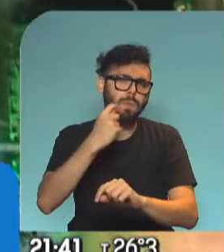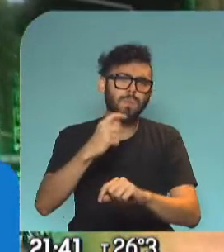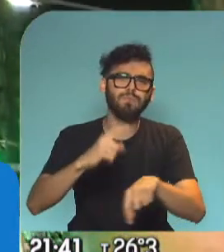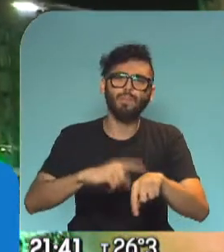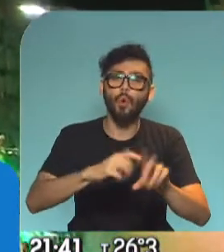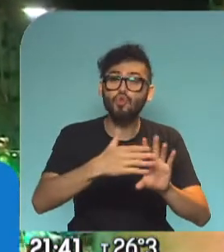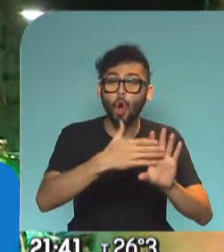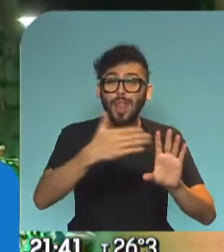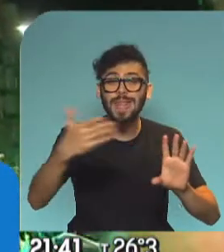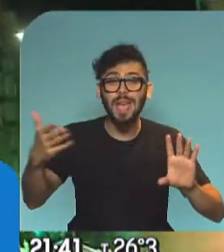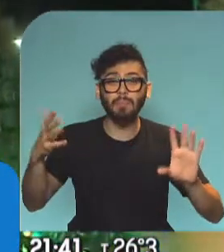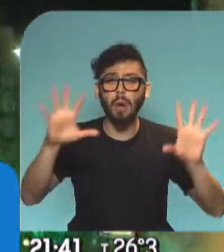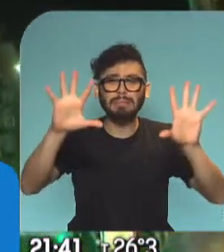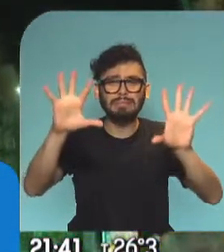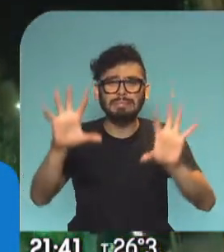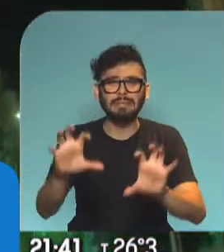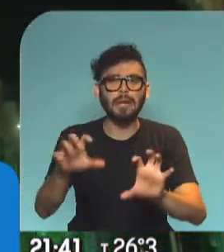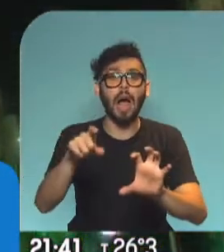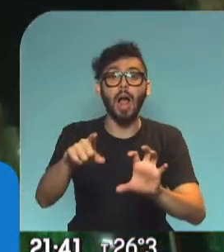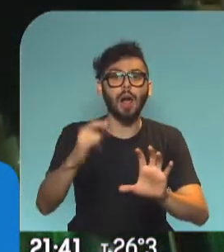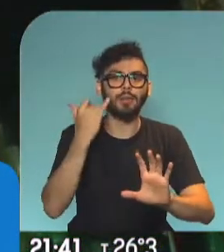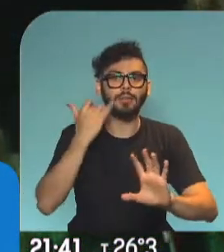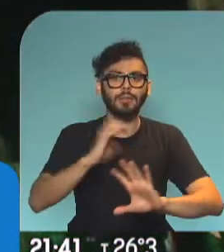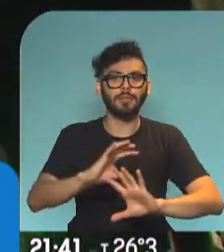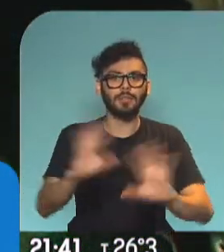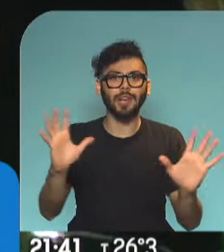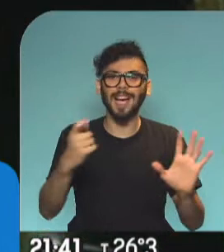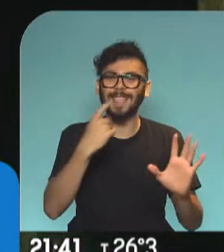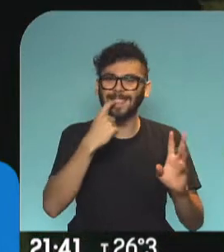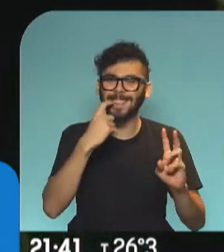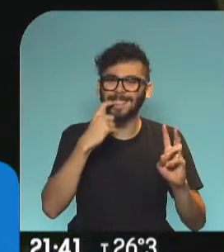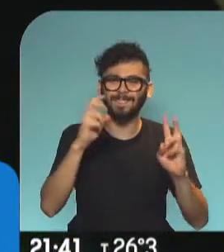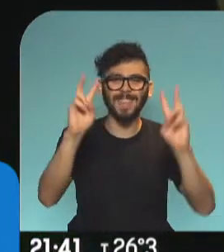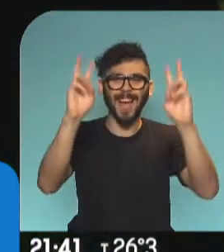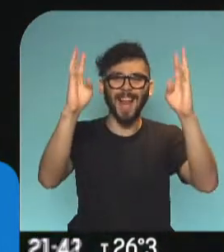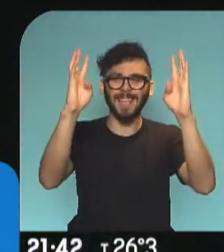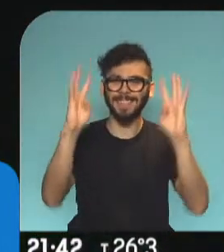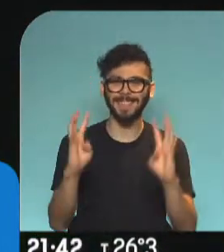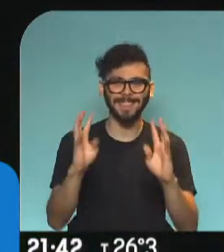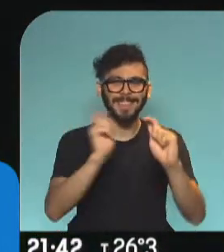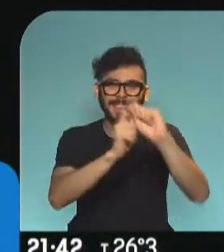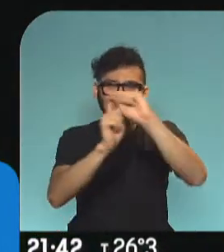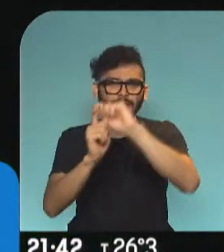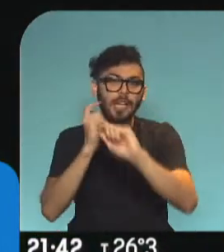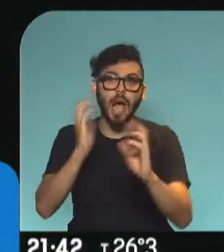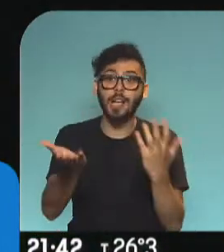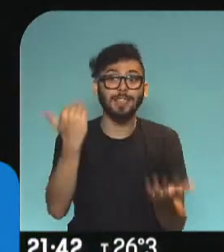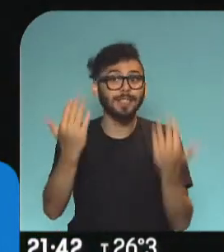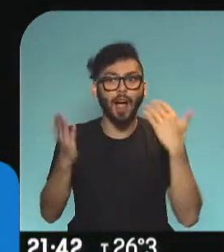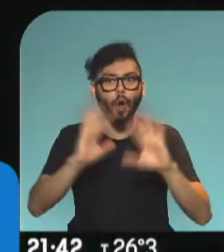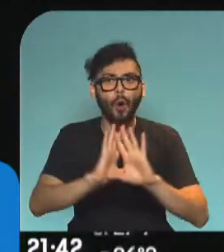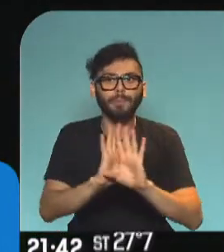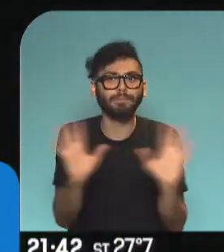estuvo prácticamente en ruinas y que ahora ya han sacado esa estructura metálica donde se estaban realizando las obras, donde estaban